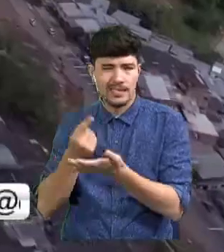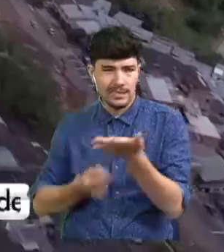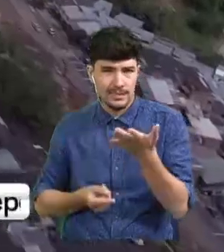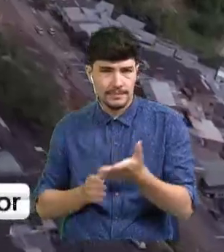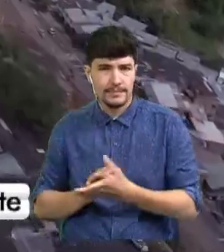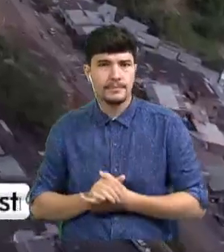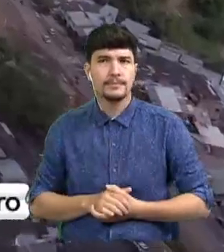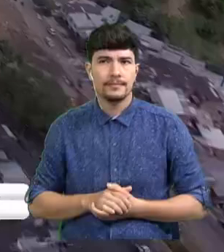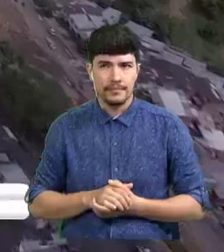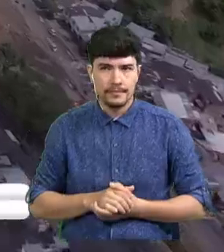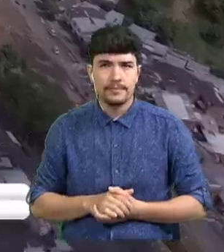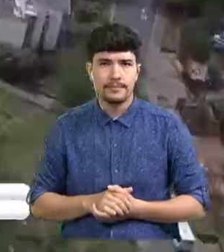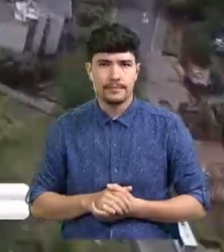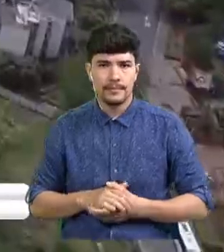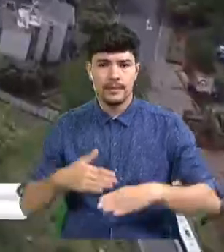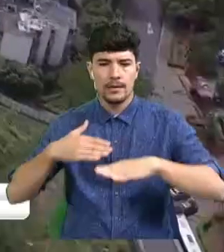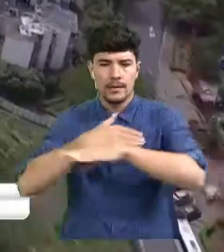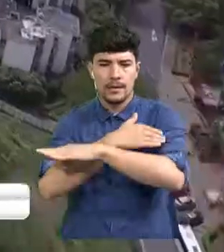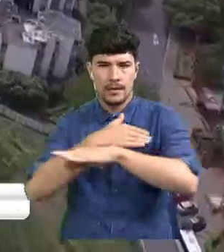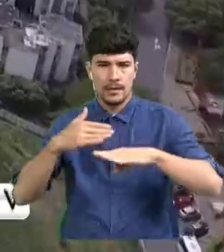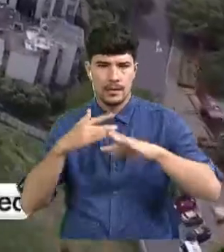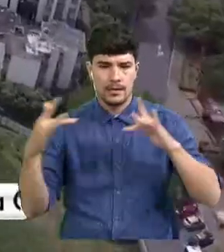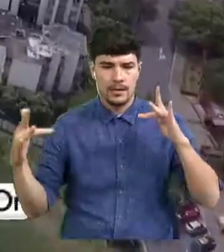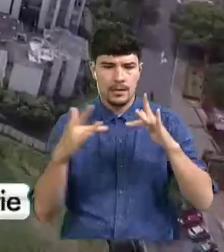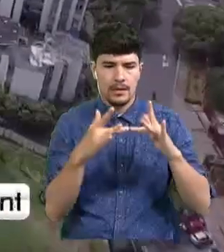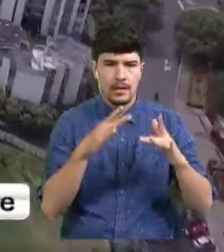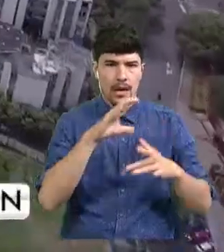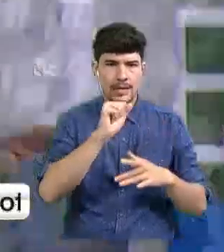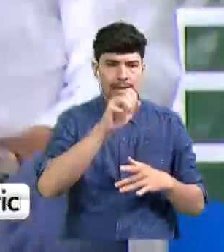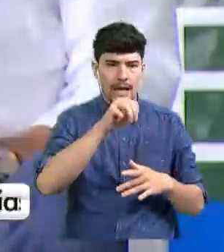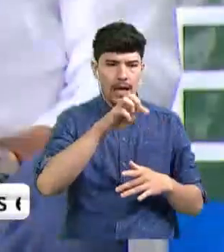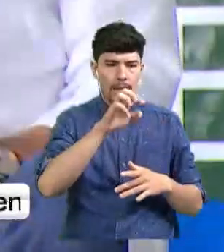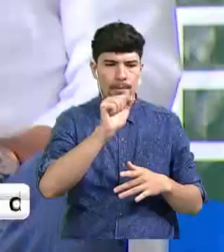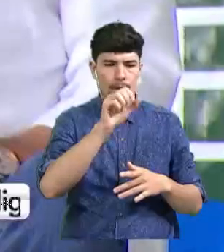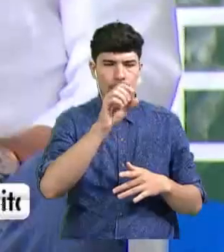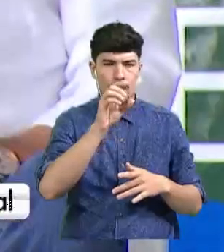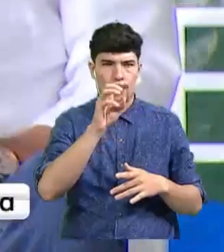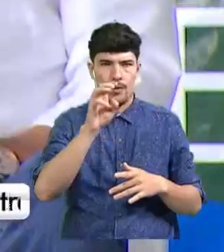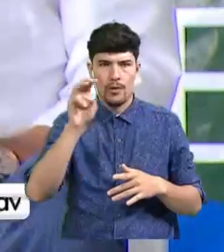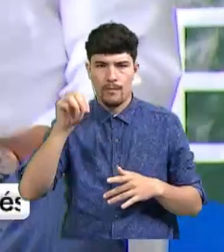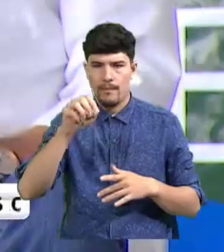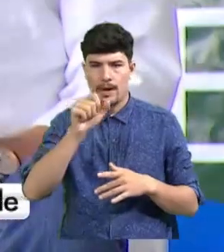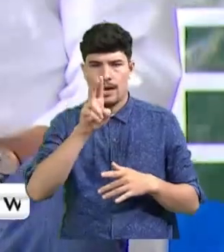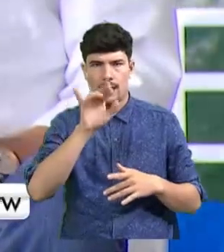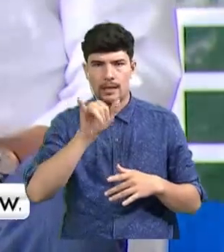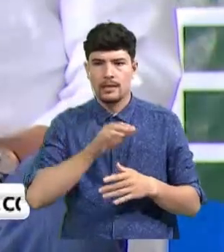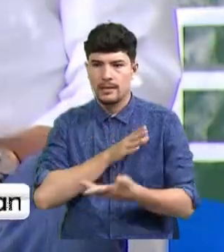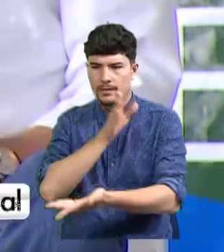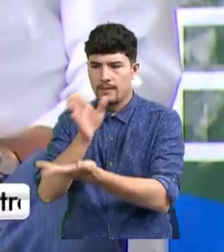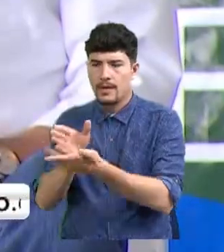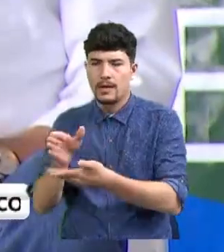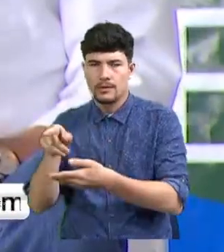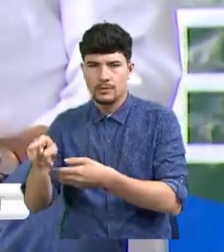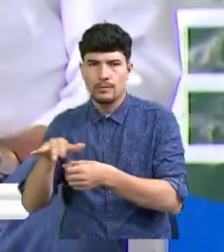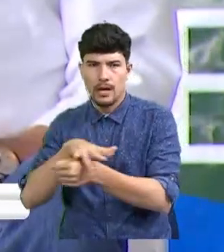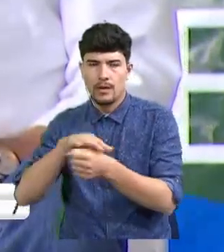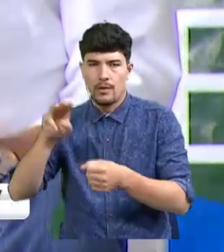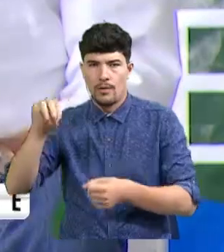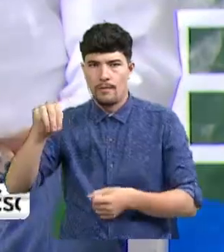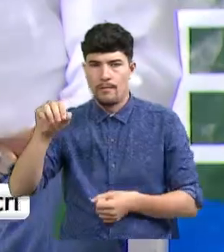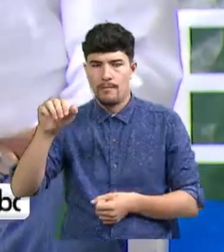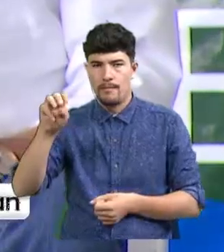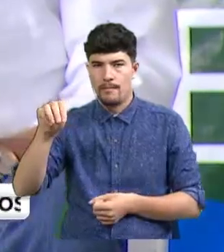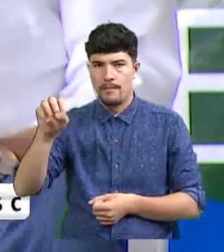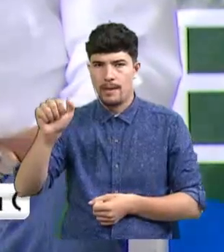la conexión entre Campo Madrid y el barrio María Paz. Aquí, con